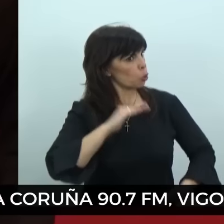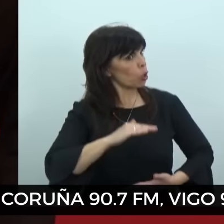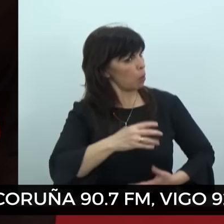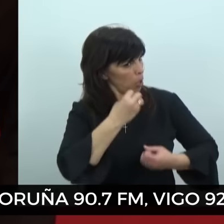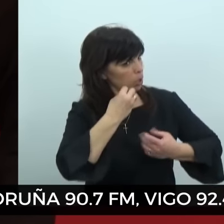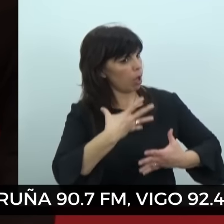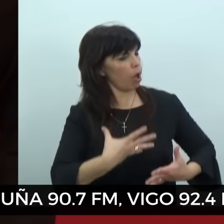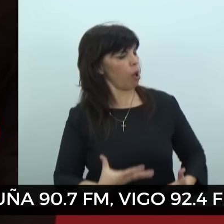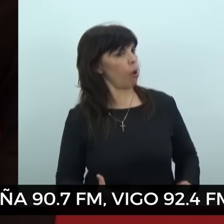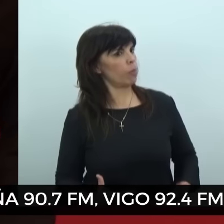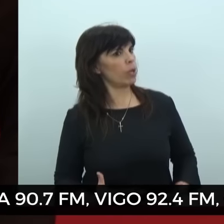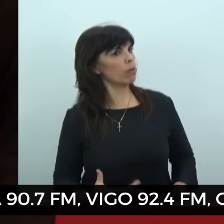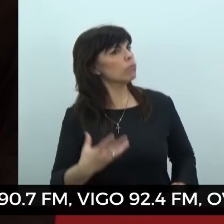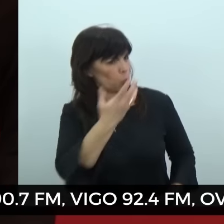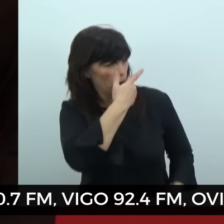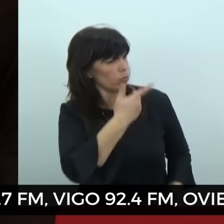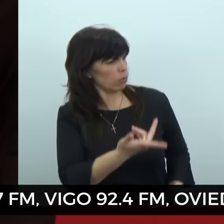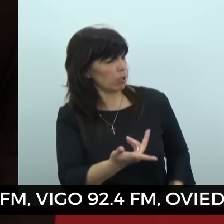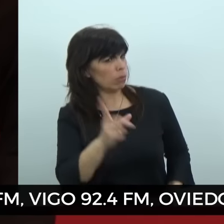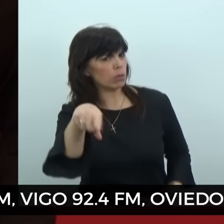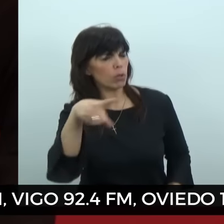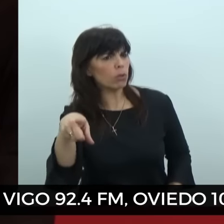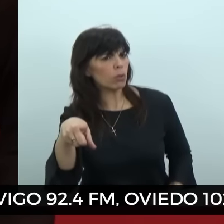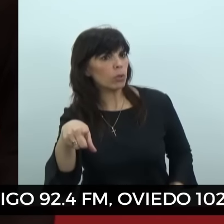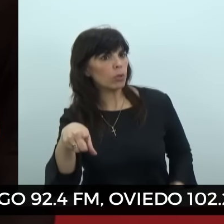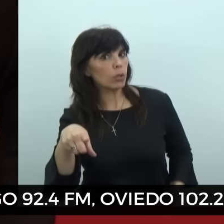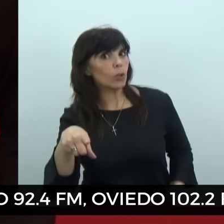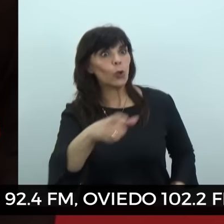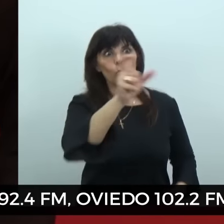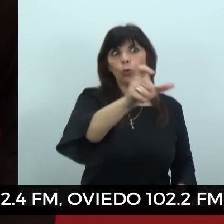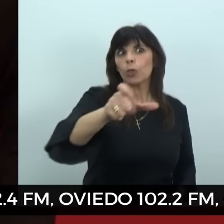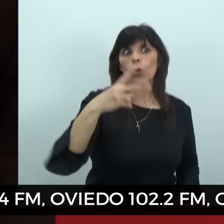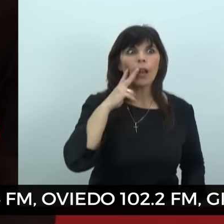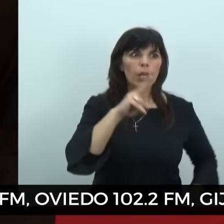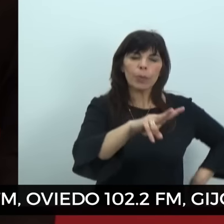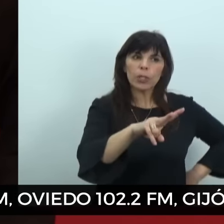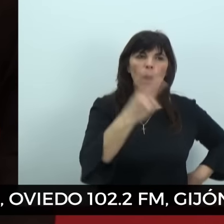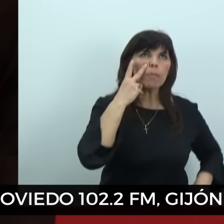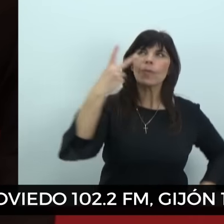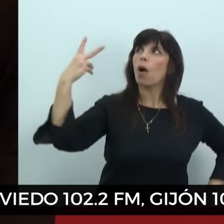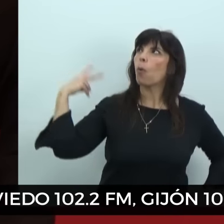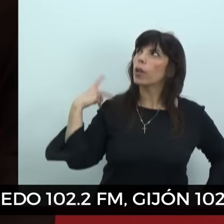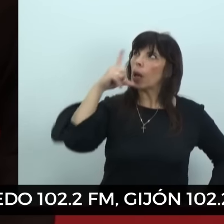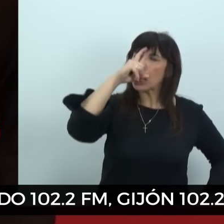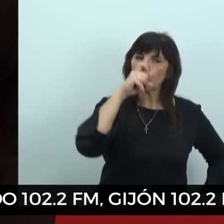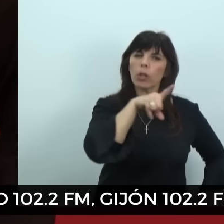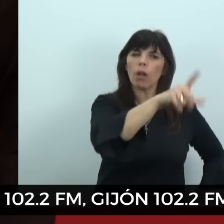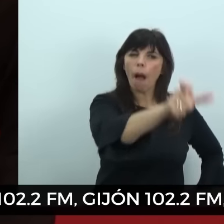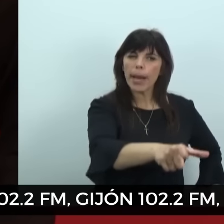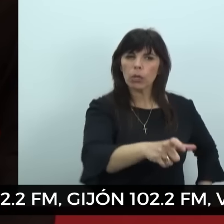lo largo de tu vida gente que tú ahora mirando hacia atrás decías, madre